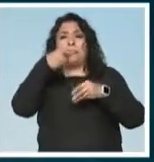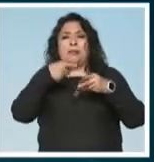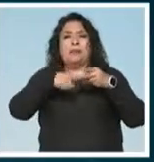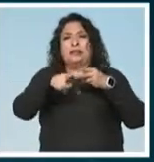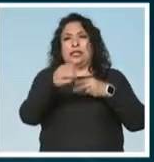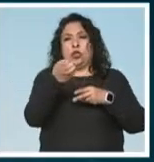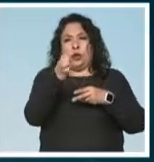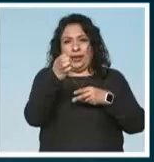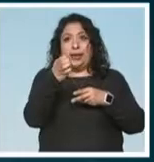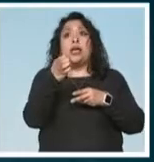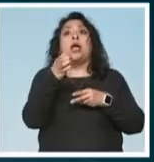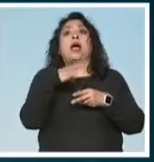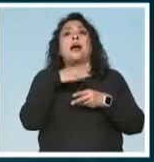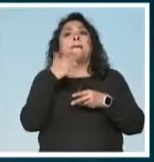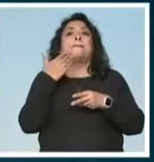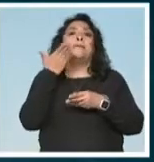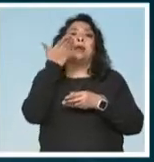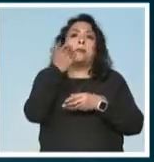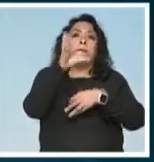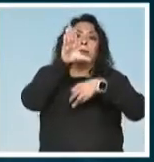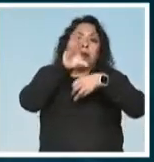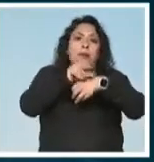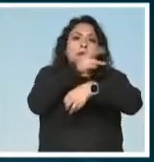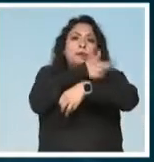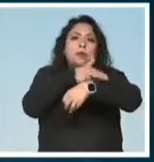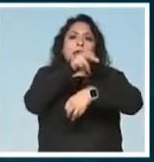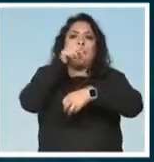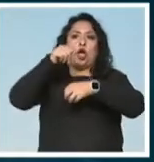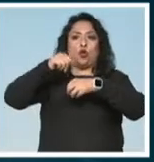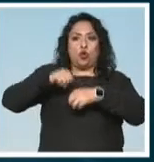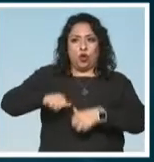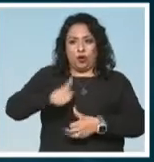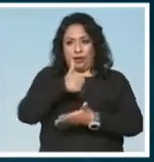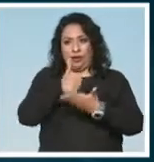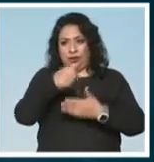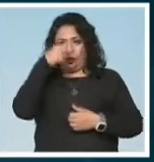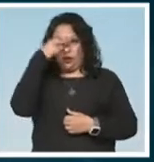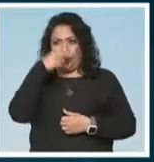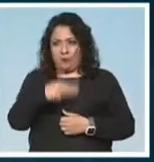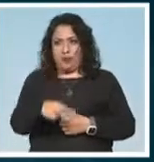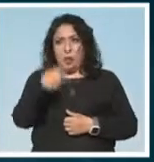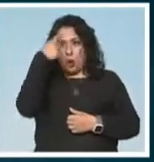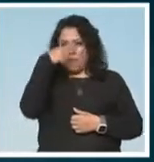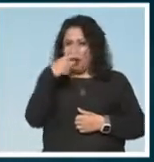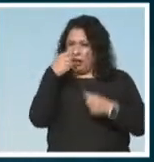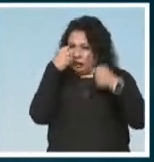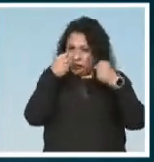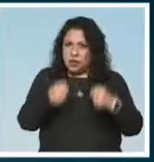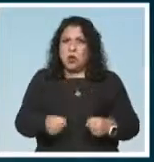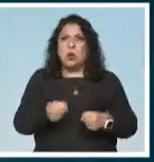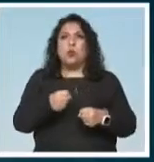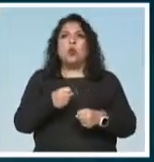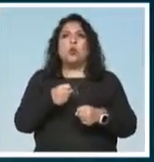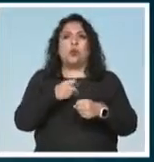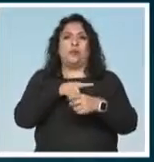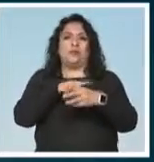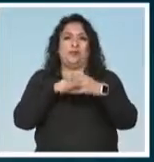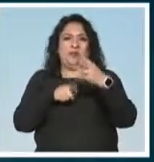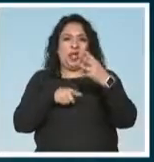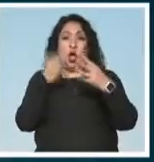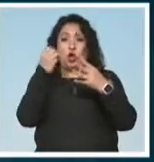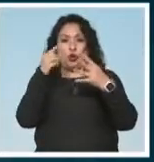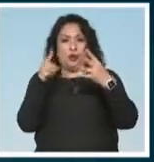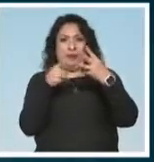días de enero, se hace la solicitud de permisos ante las autoridades de la Ciudad de México para garantizar que el tercer fin de semana de